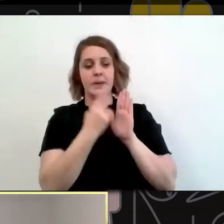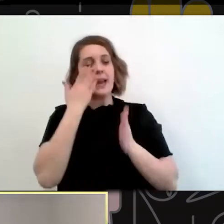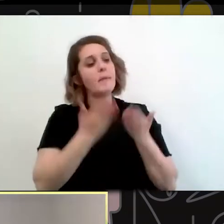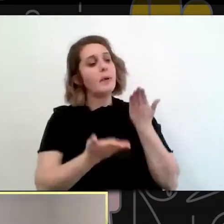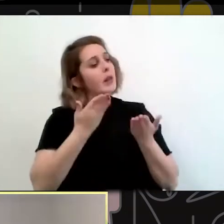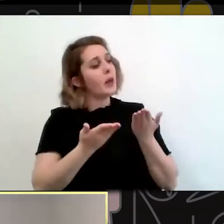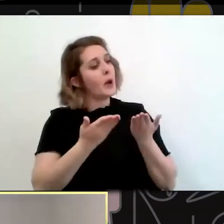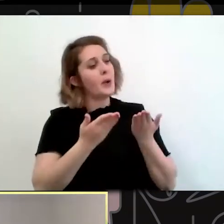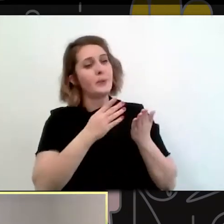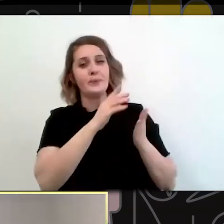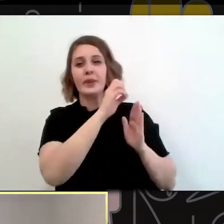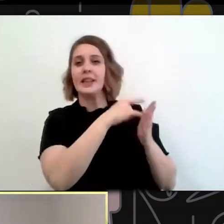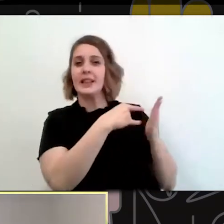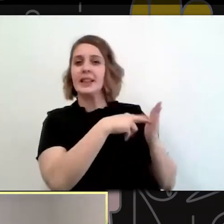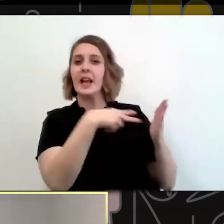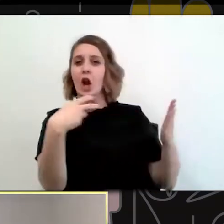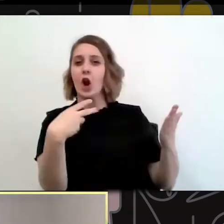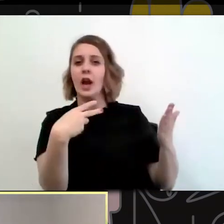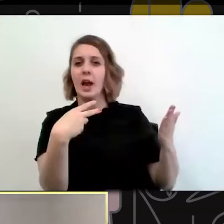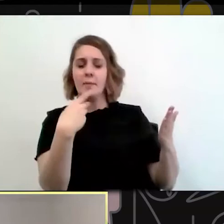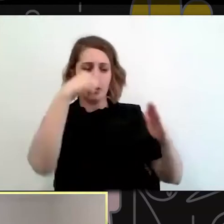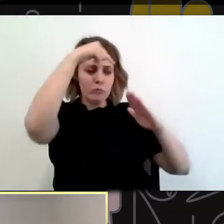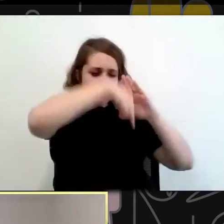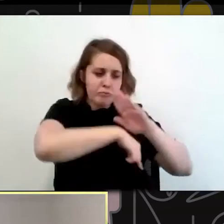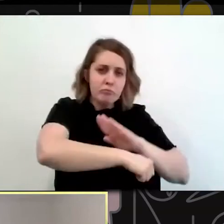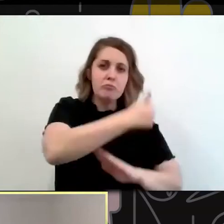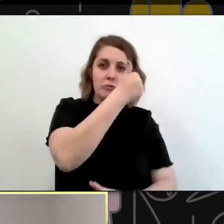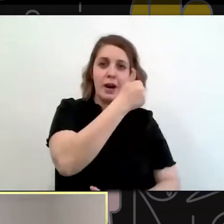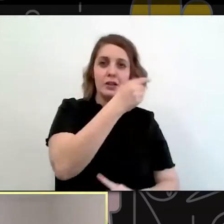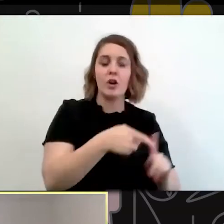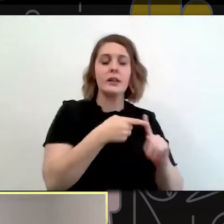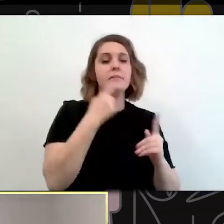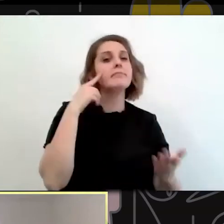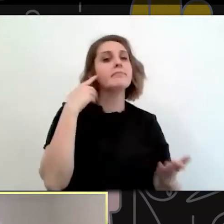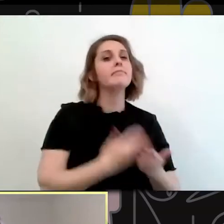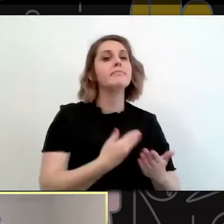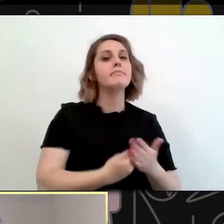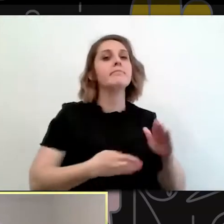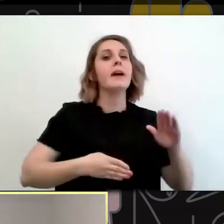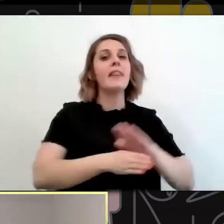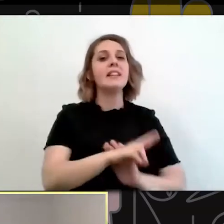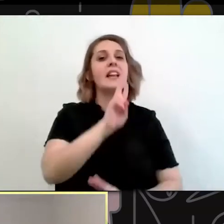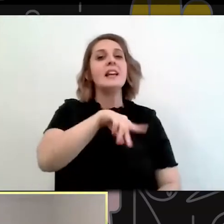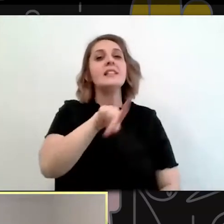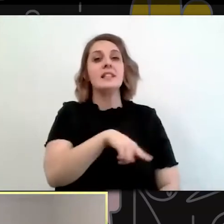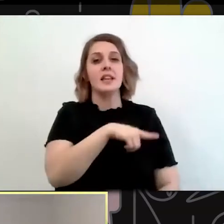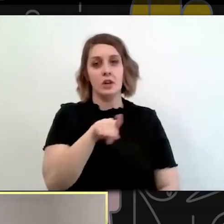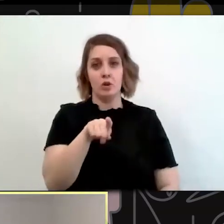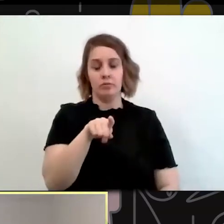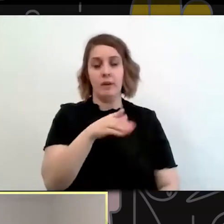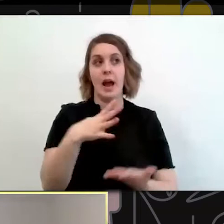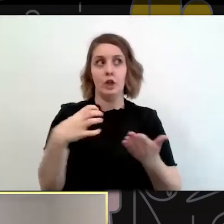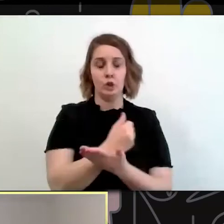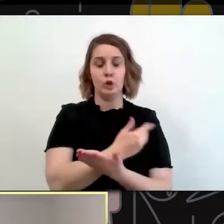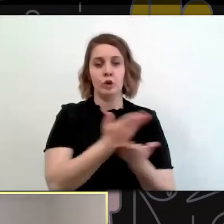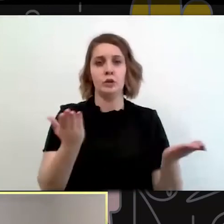tecnologías de una manera más profunda para comprobar que son accesibles o no son accesibles a todos y poderlo